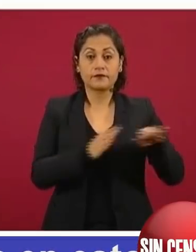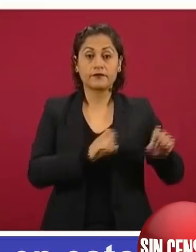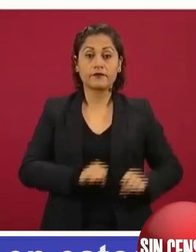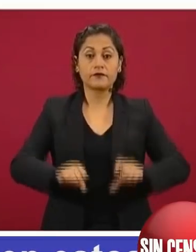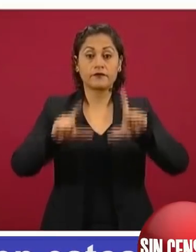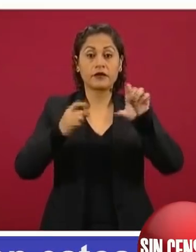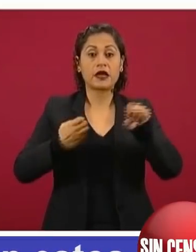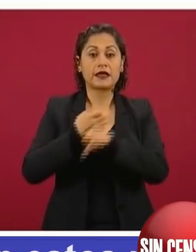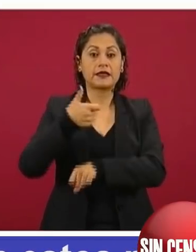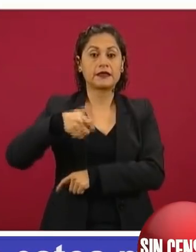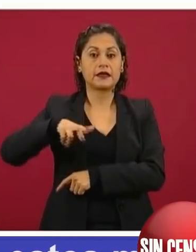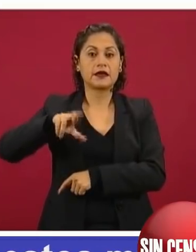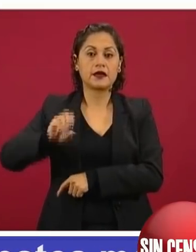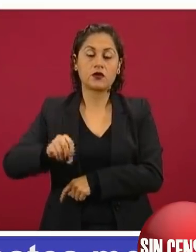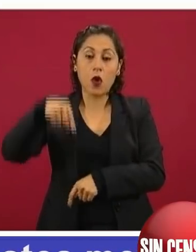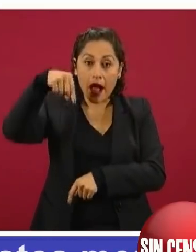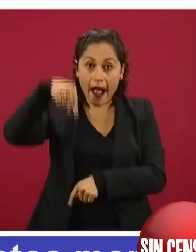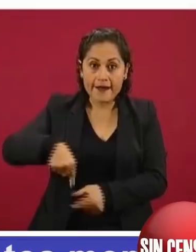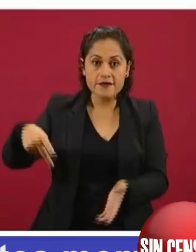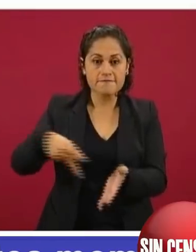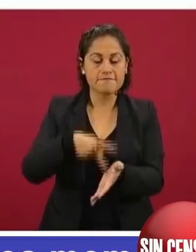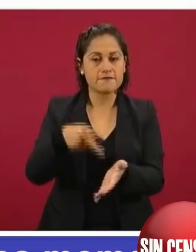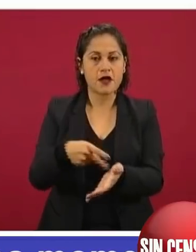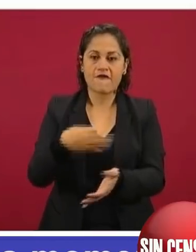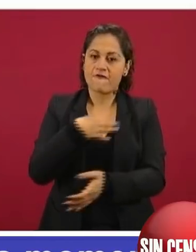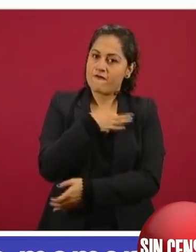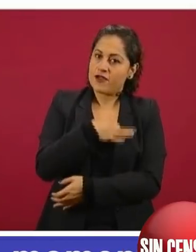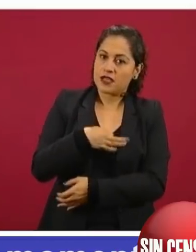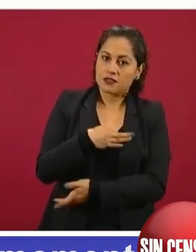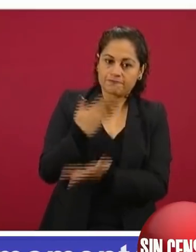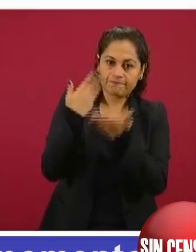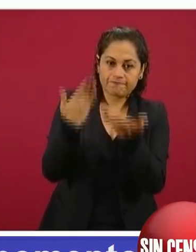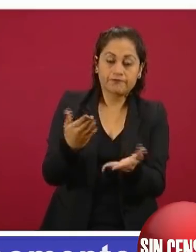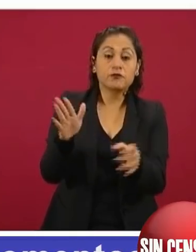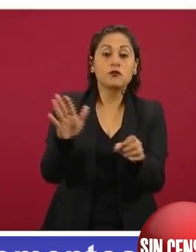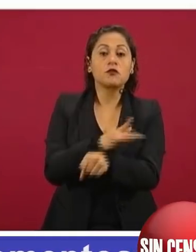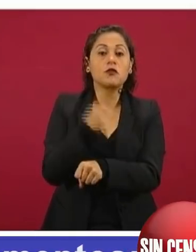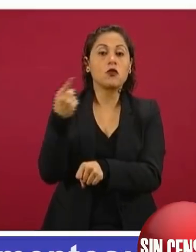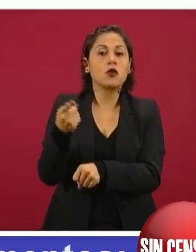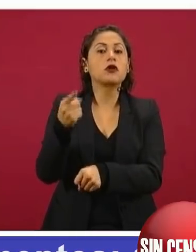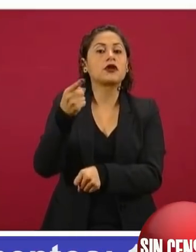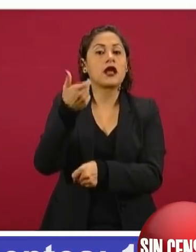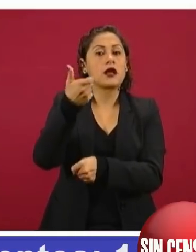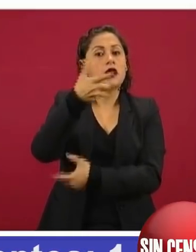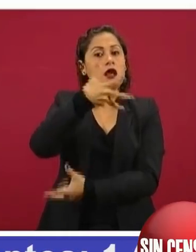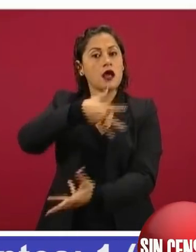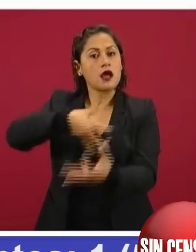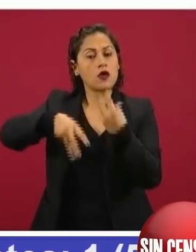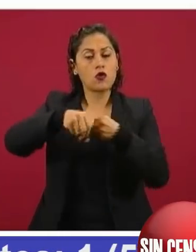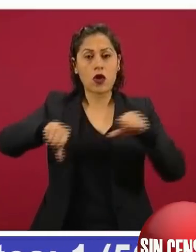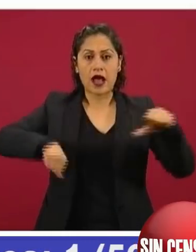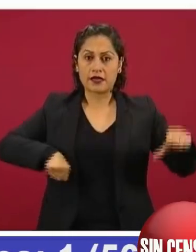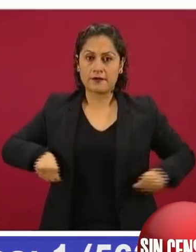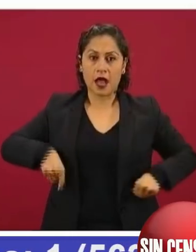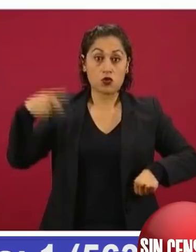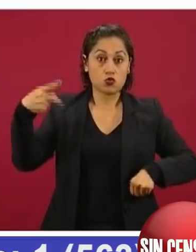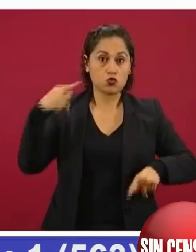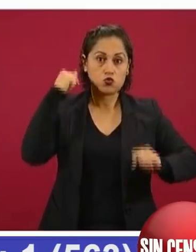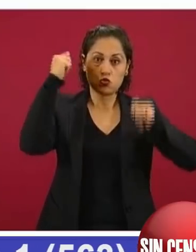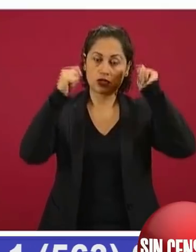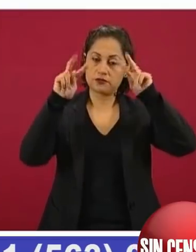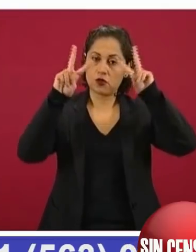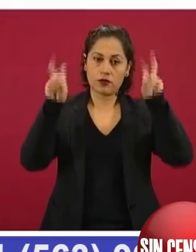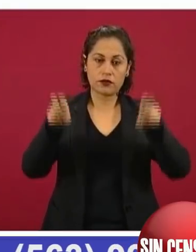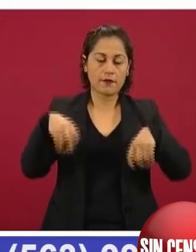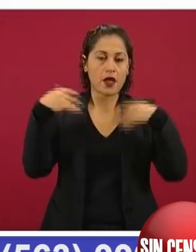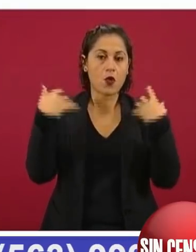hemos felicitado repetidamente por el éxito de lograr en una complejidad económica que depende mucho del turismo, y el